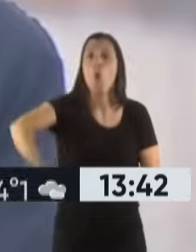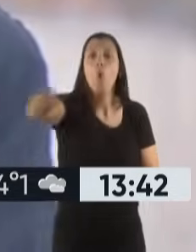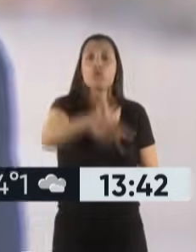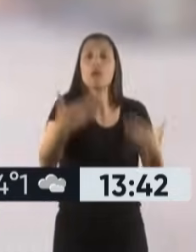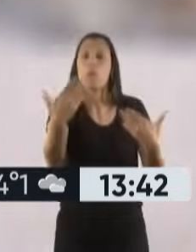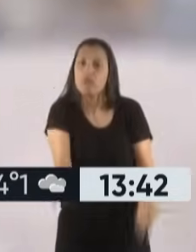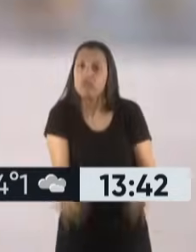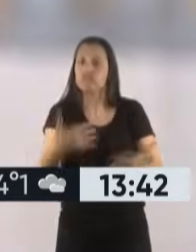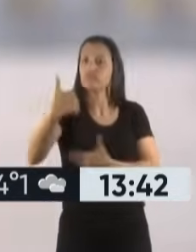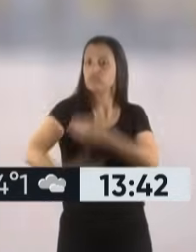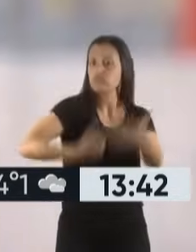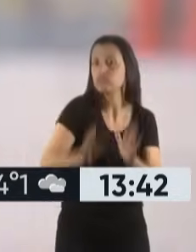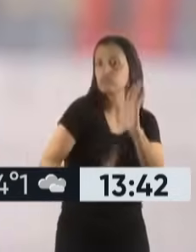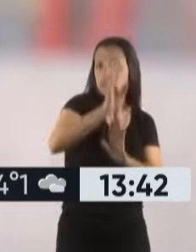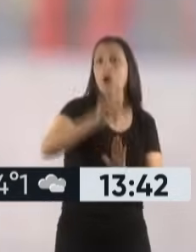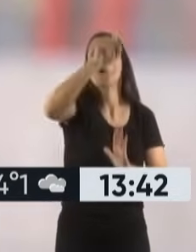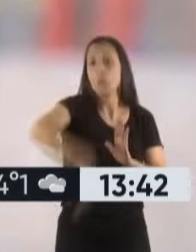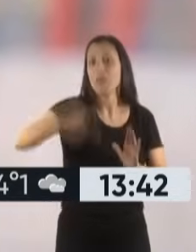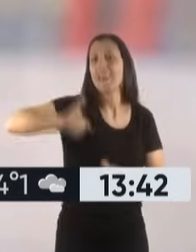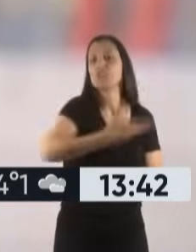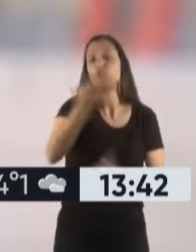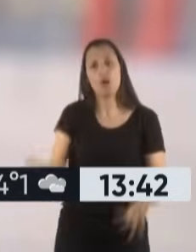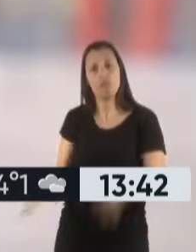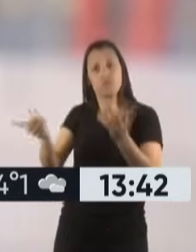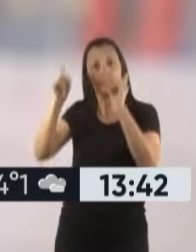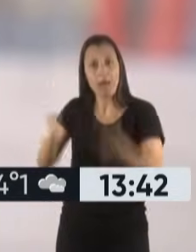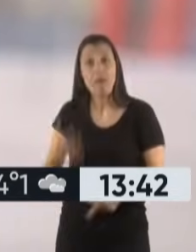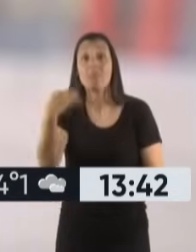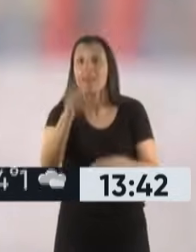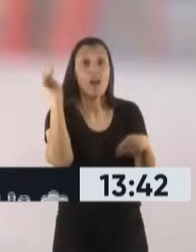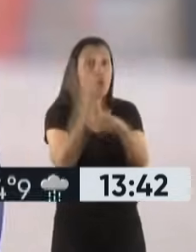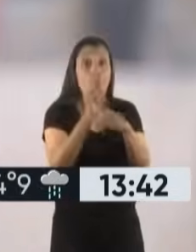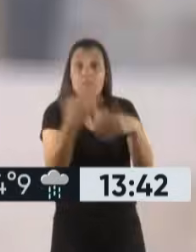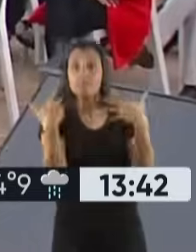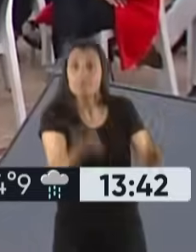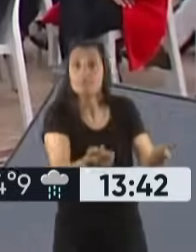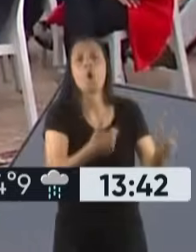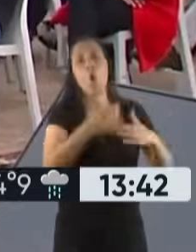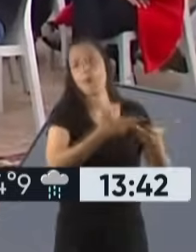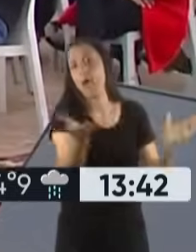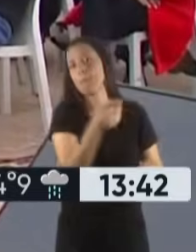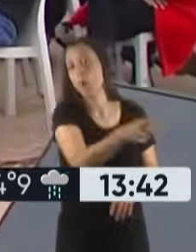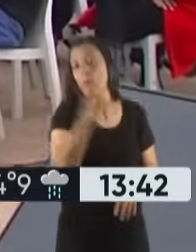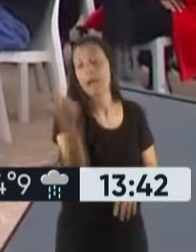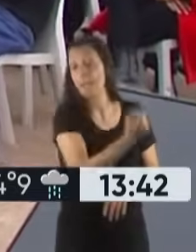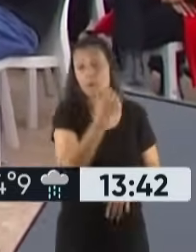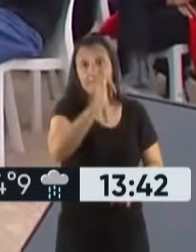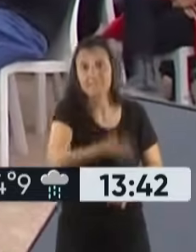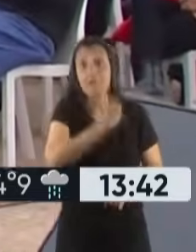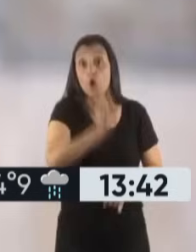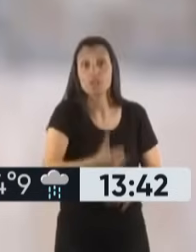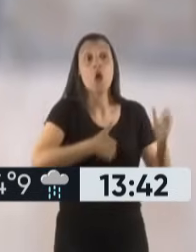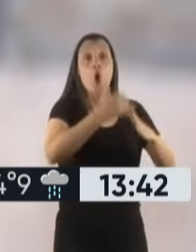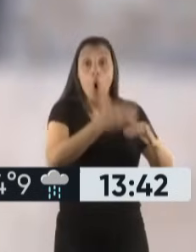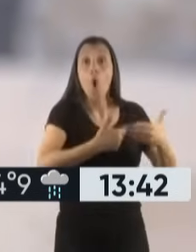para avanzar y tener movilidad social ascendente, tienen que defender la obra pública porque es la forma en que